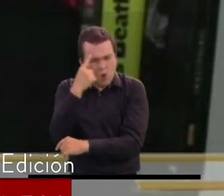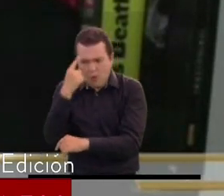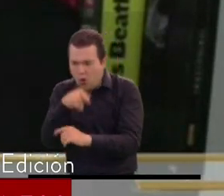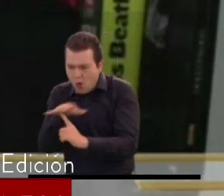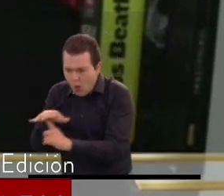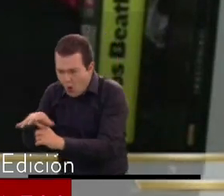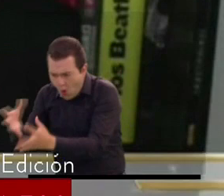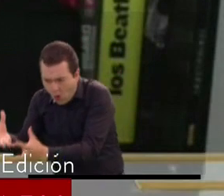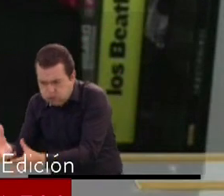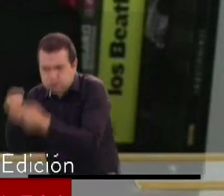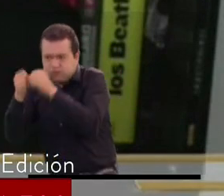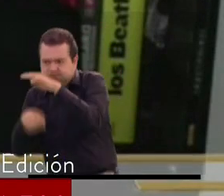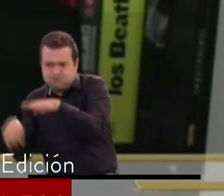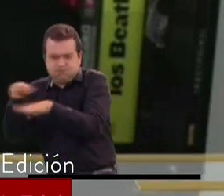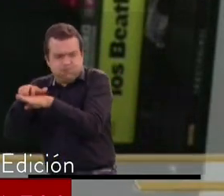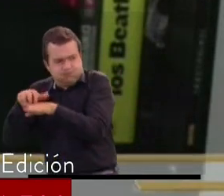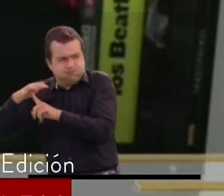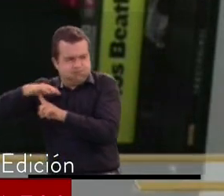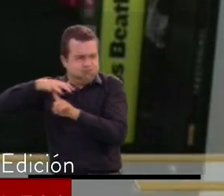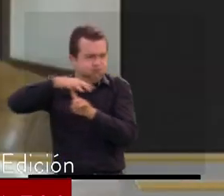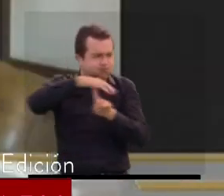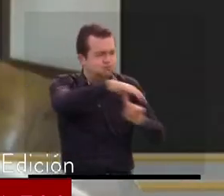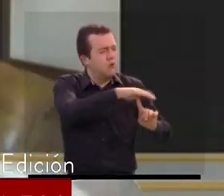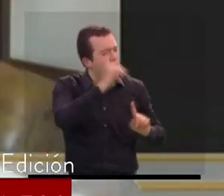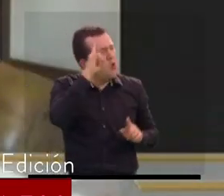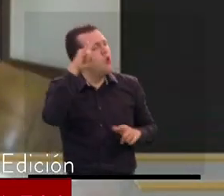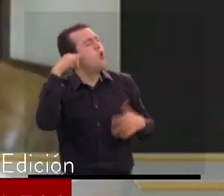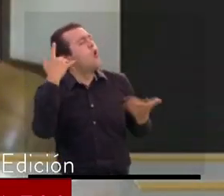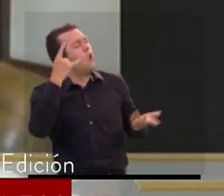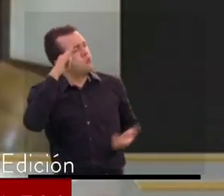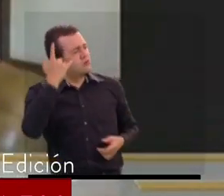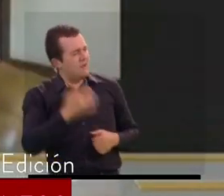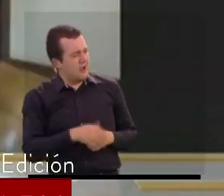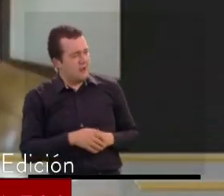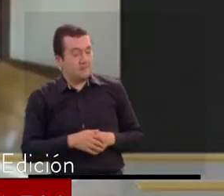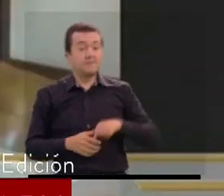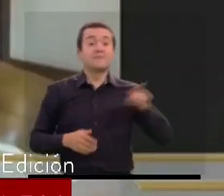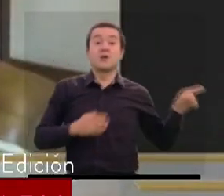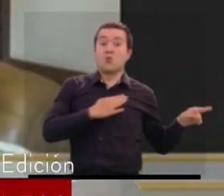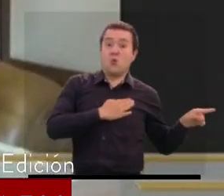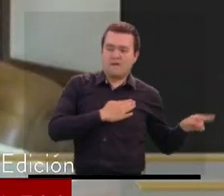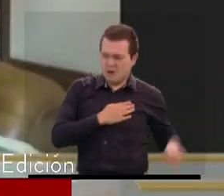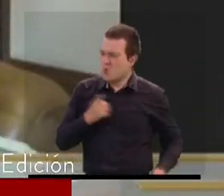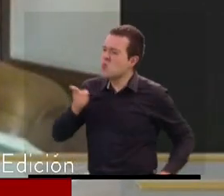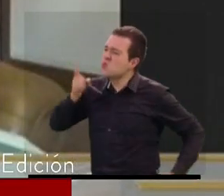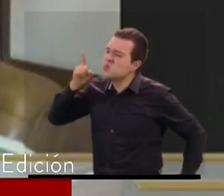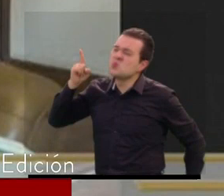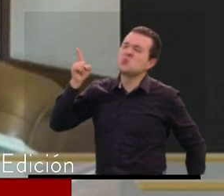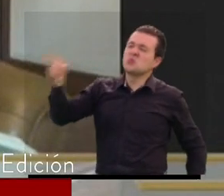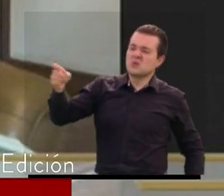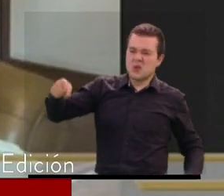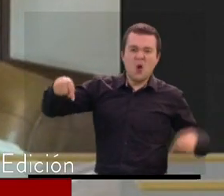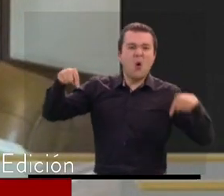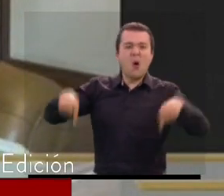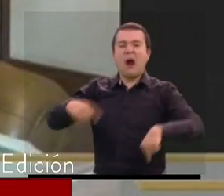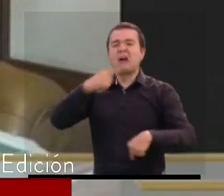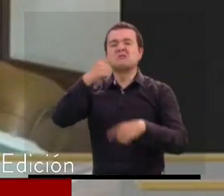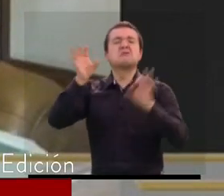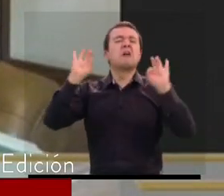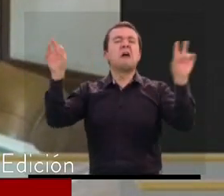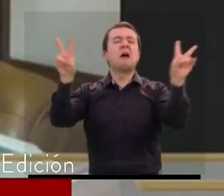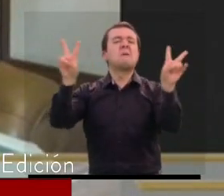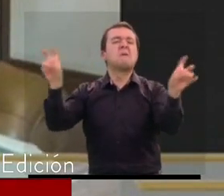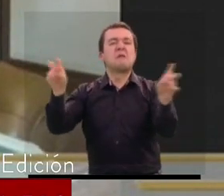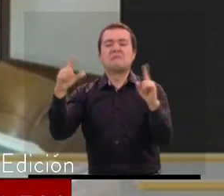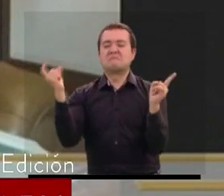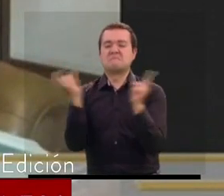de ese entonces del proceso de paz. Y hoy el senador Cepeda se escuda en los valores de la democracia